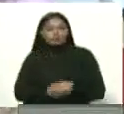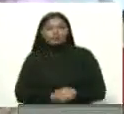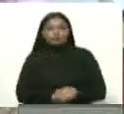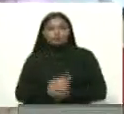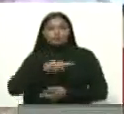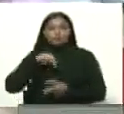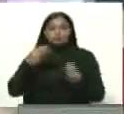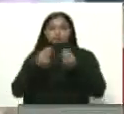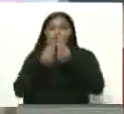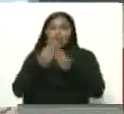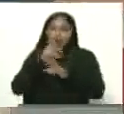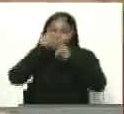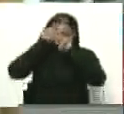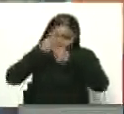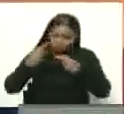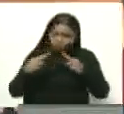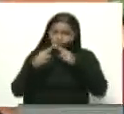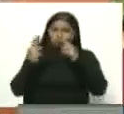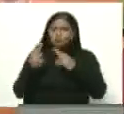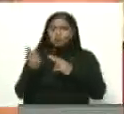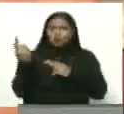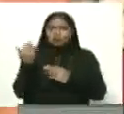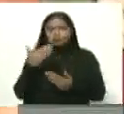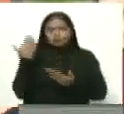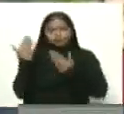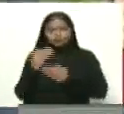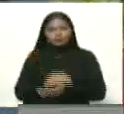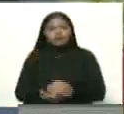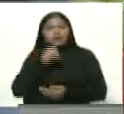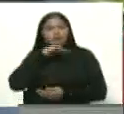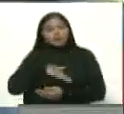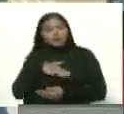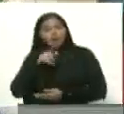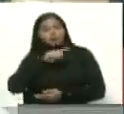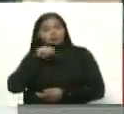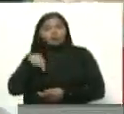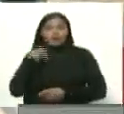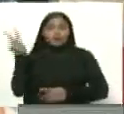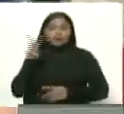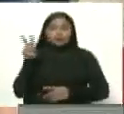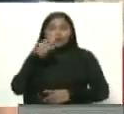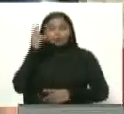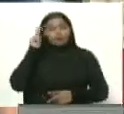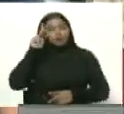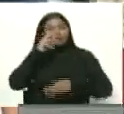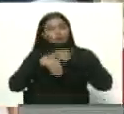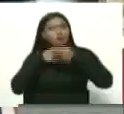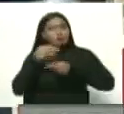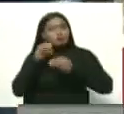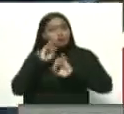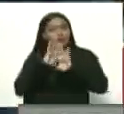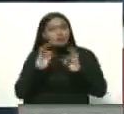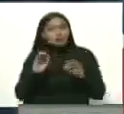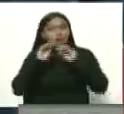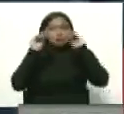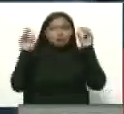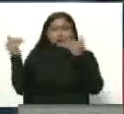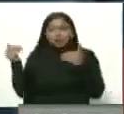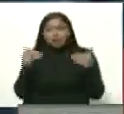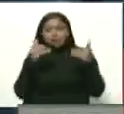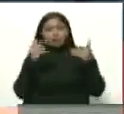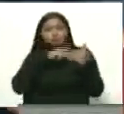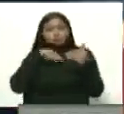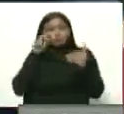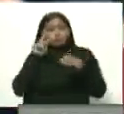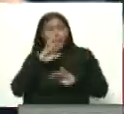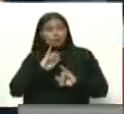me encuentro y tengo el honor de estar al lado del profesor Pedro Calzadilla, historiador de Venezuela. Profesor, ¿cómo ha sido esta convocatoria? Que además ya hemos